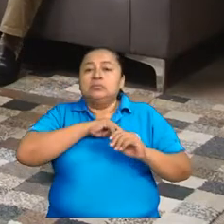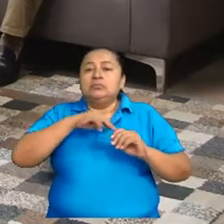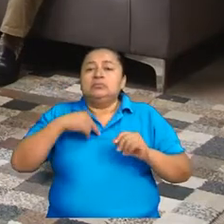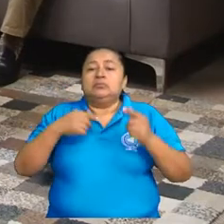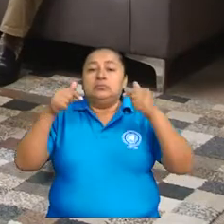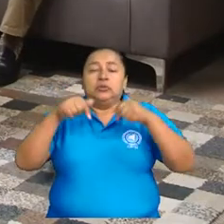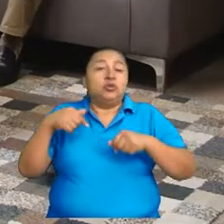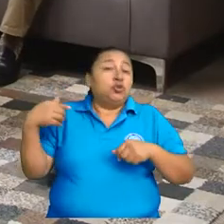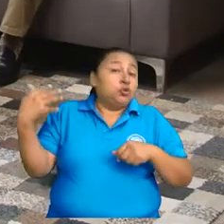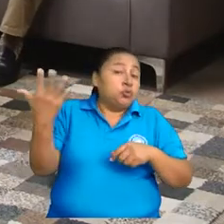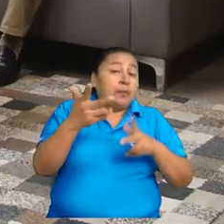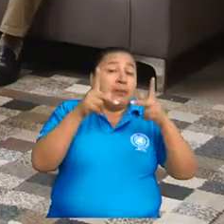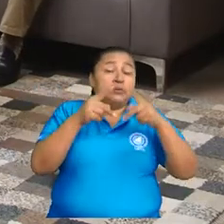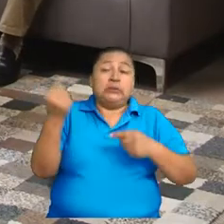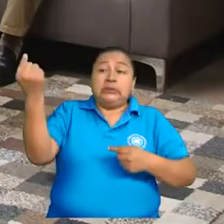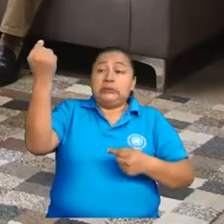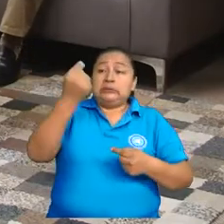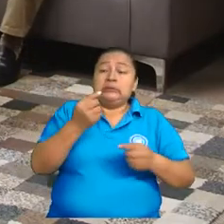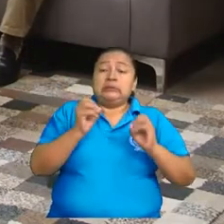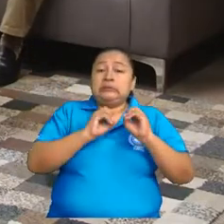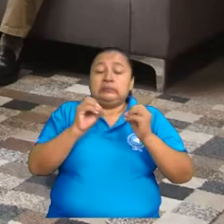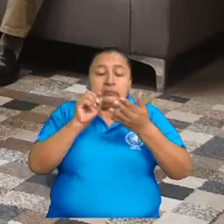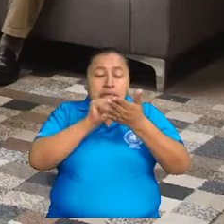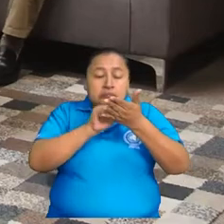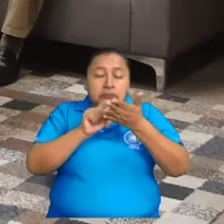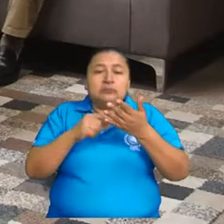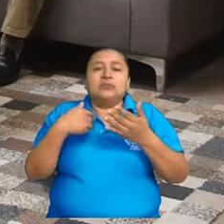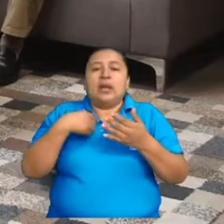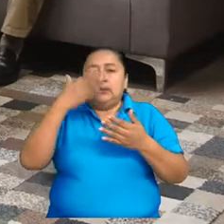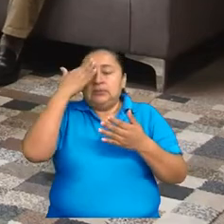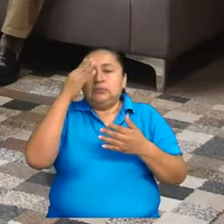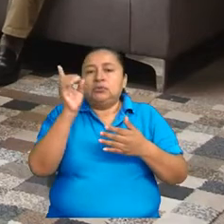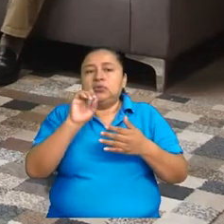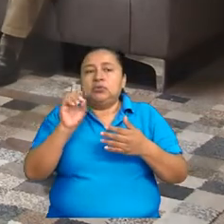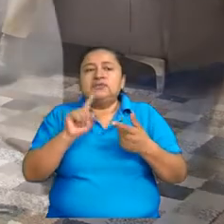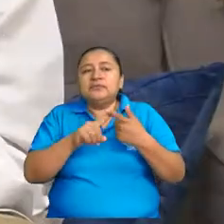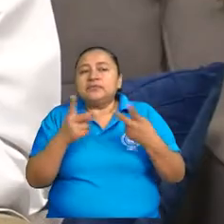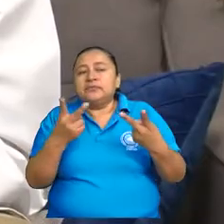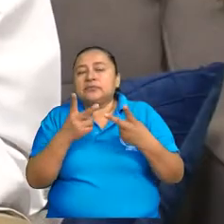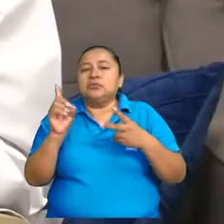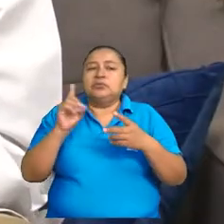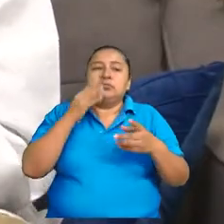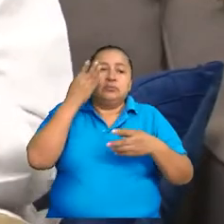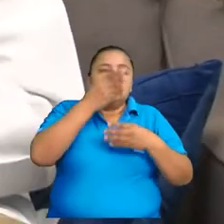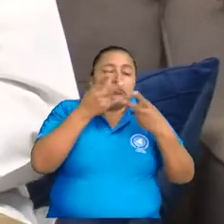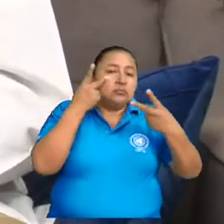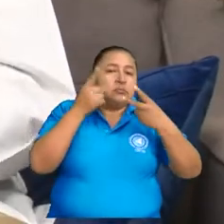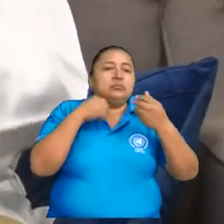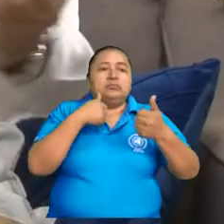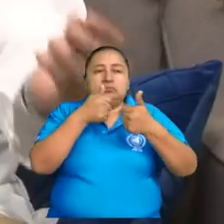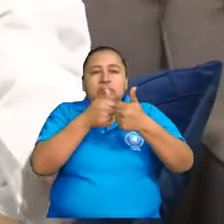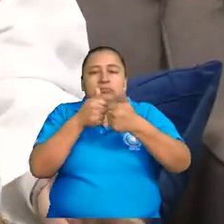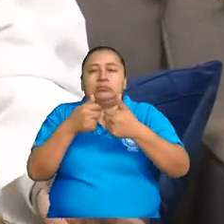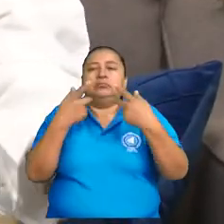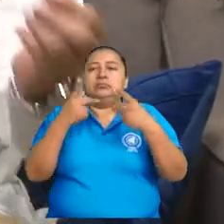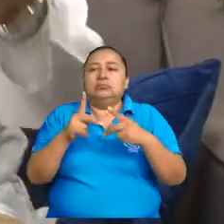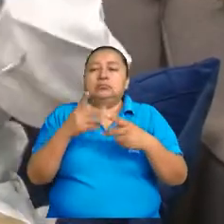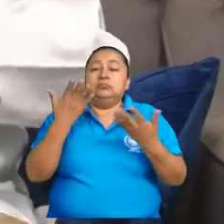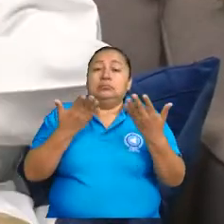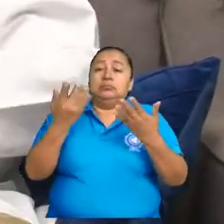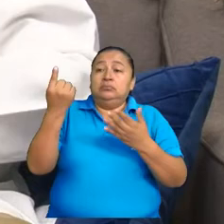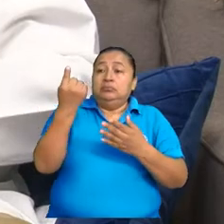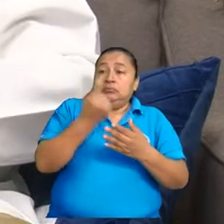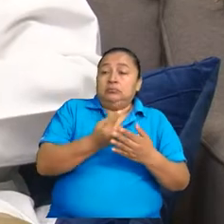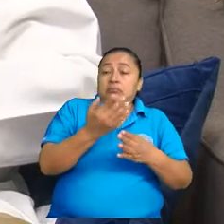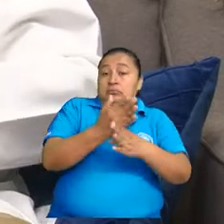ahora, todo el que entra sin ningún síntoma, nosotros sabemos dónde está, dónde vive, lo visitamos y lo controlamos. Pero pudo haber entrado